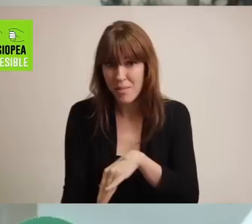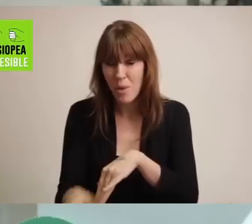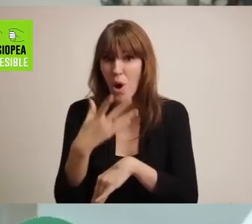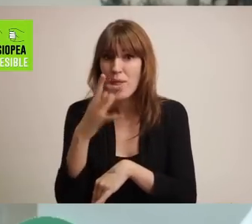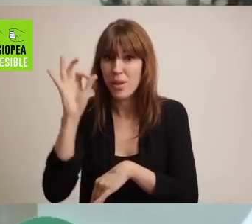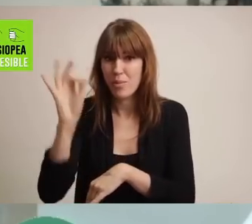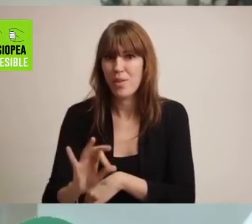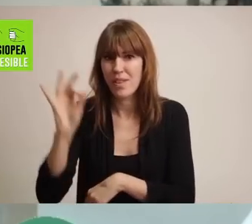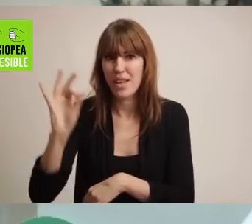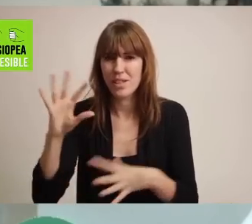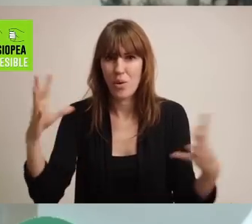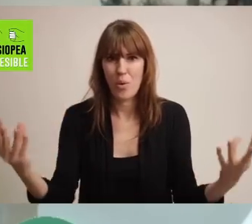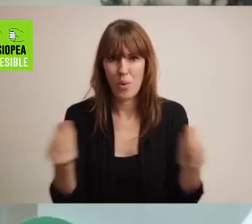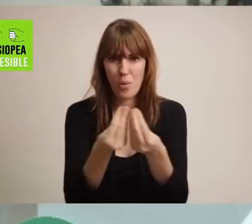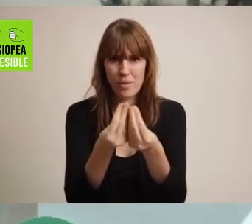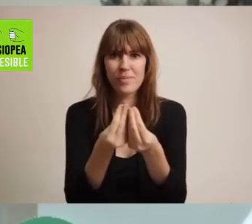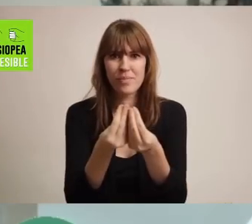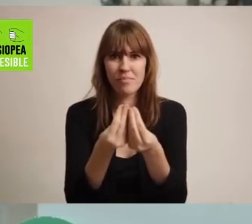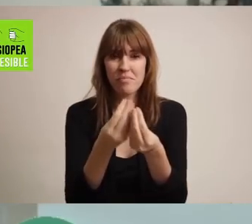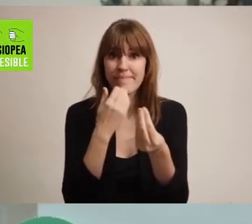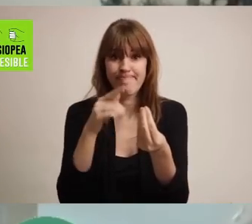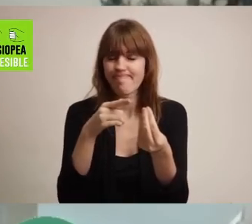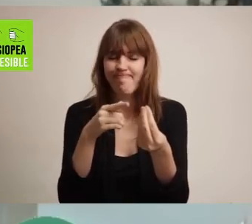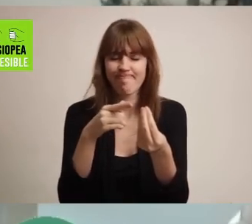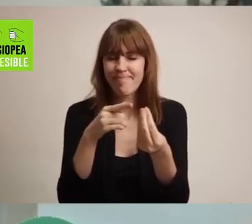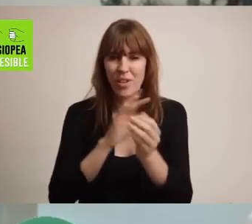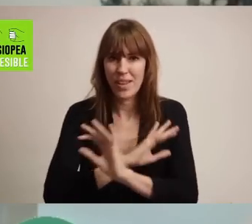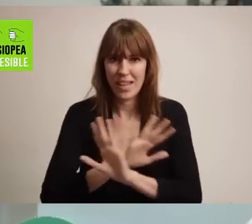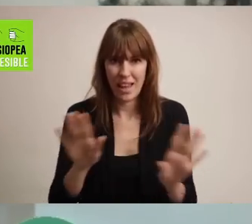es así, no hay opción. Y se puede pensar,